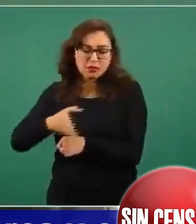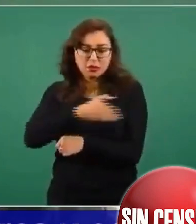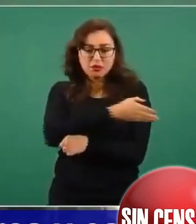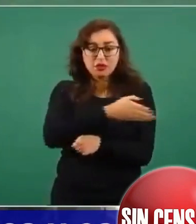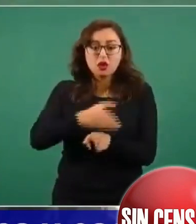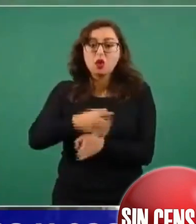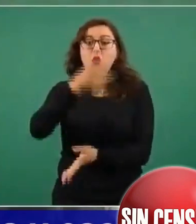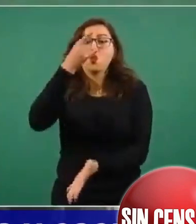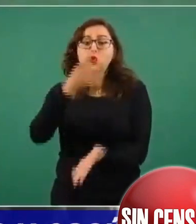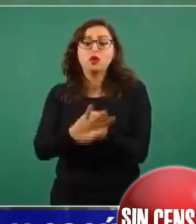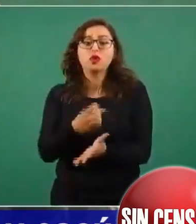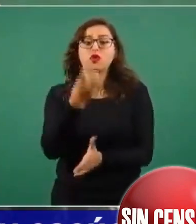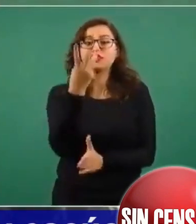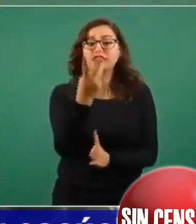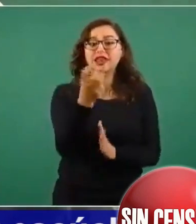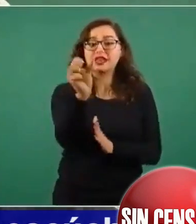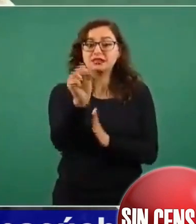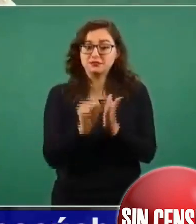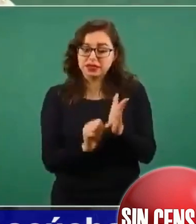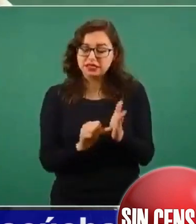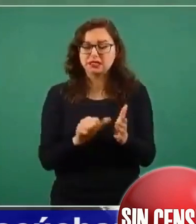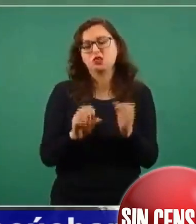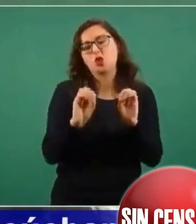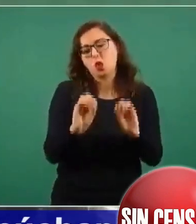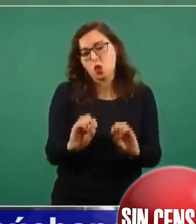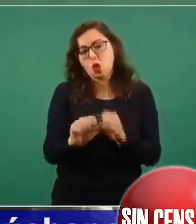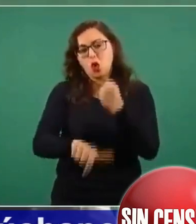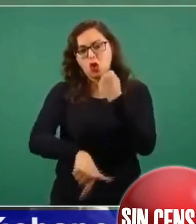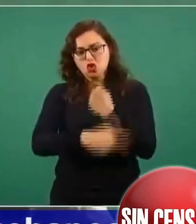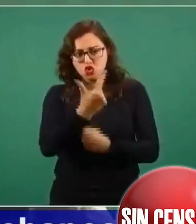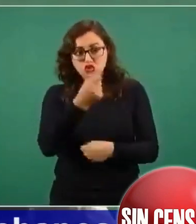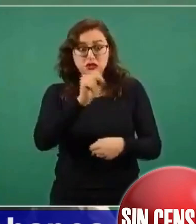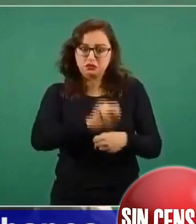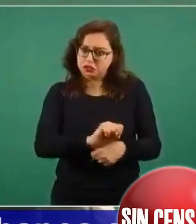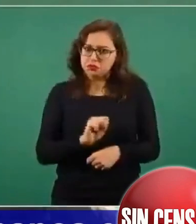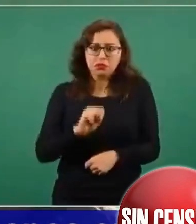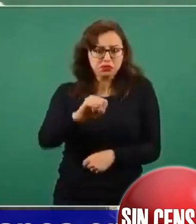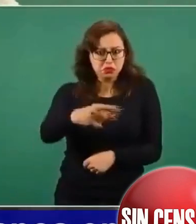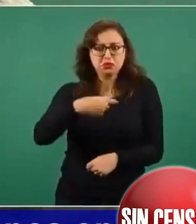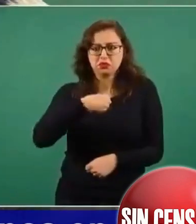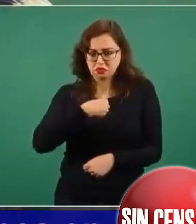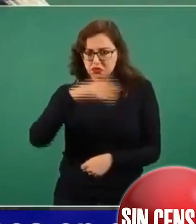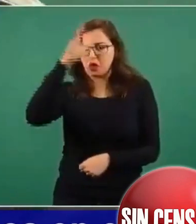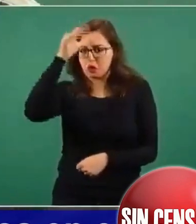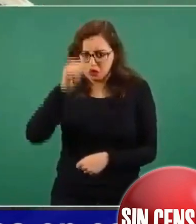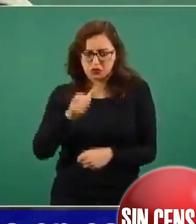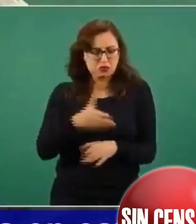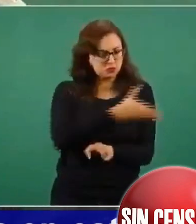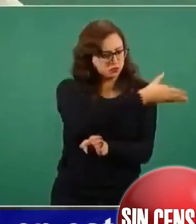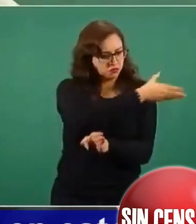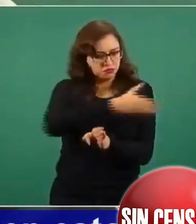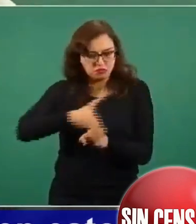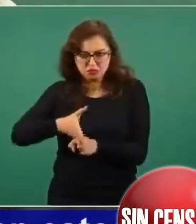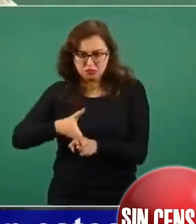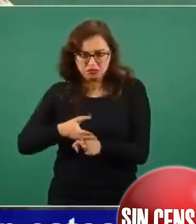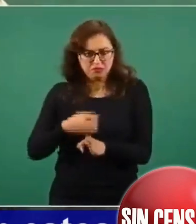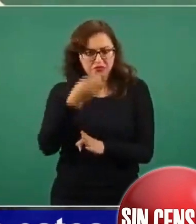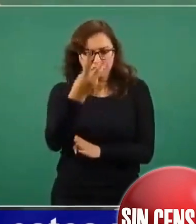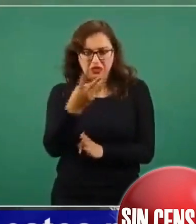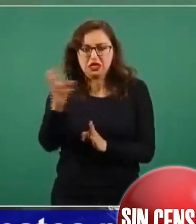son solamente 3 meses o 12 semanas, con las cuales yo estoy de acuerdo, porque en 3